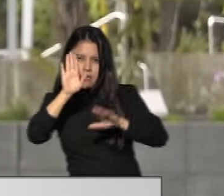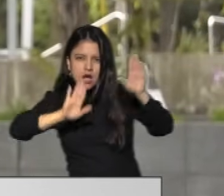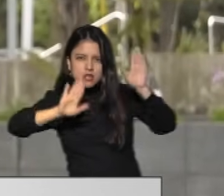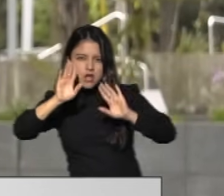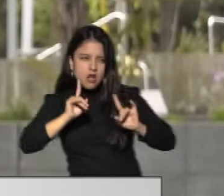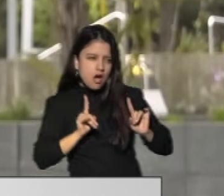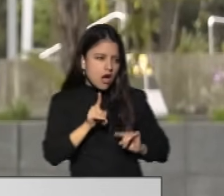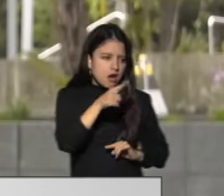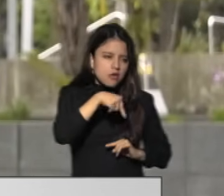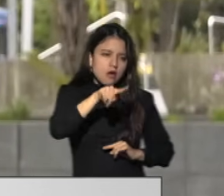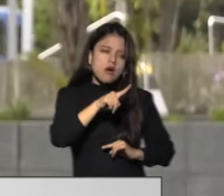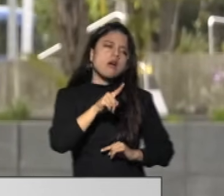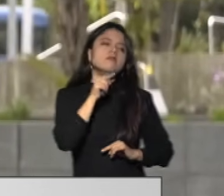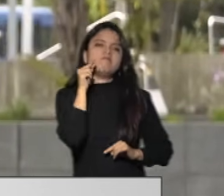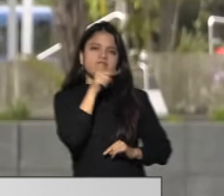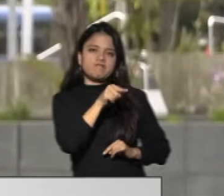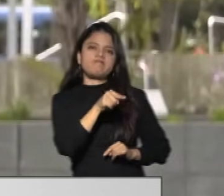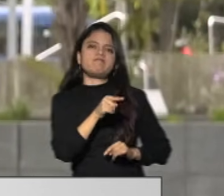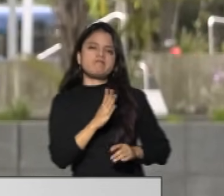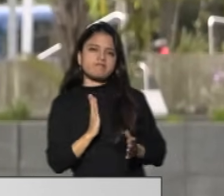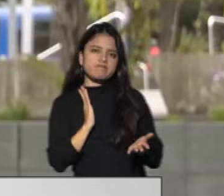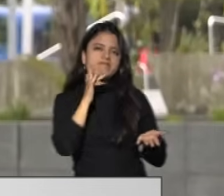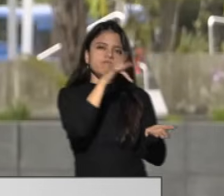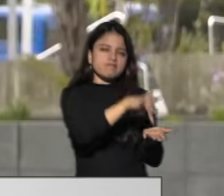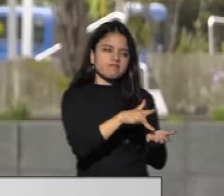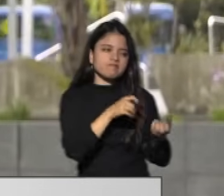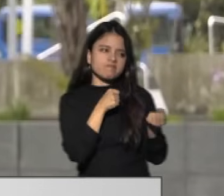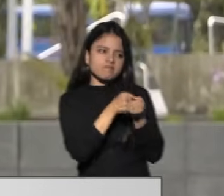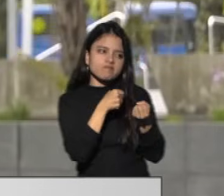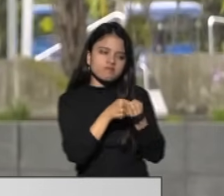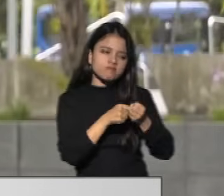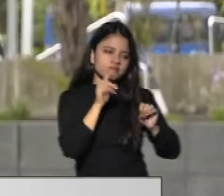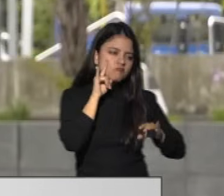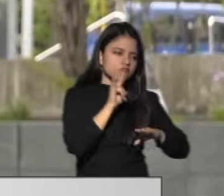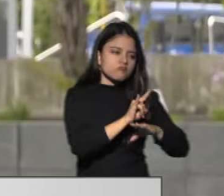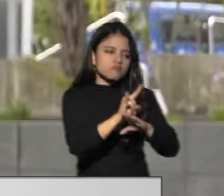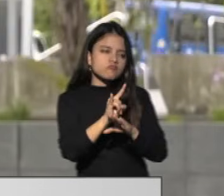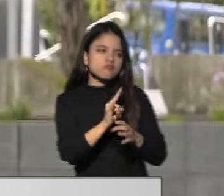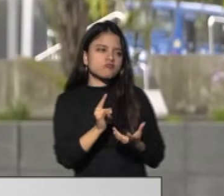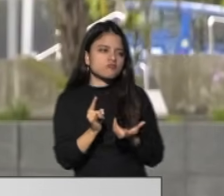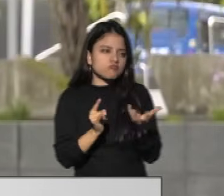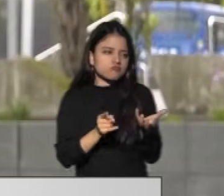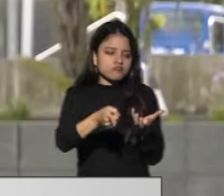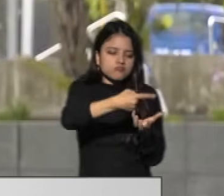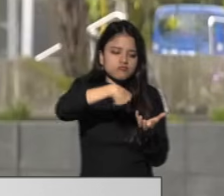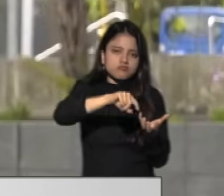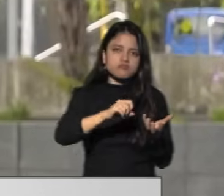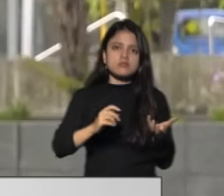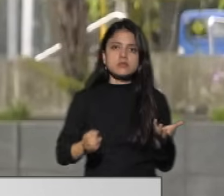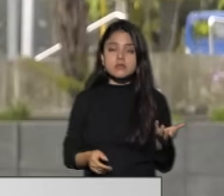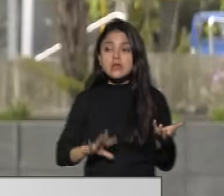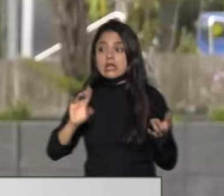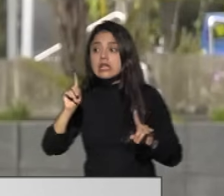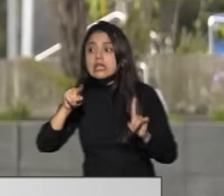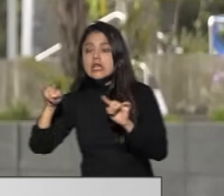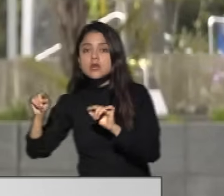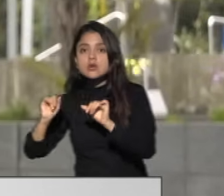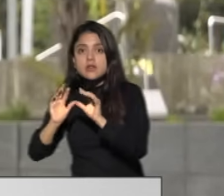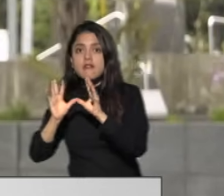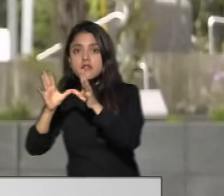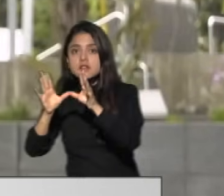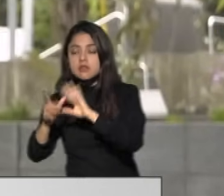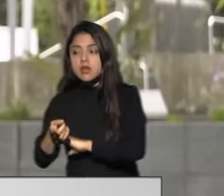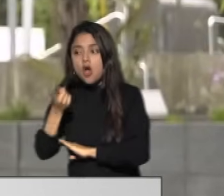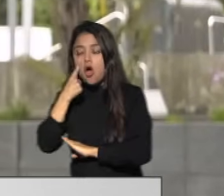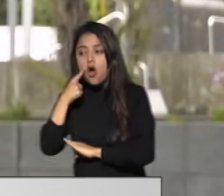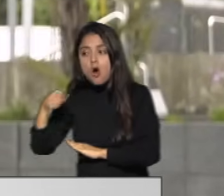y gobernaciones. También se habla de esas alertas tempranas por parte de la Defensoría del Pueblo a las que le hace cumplimiento el